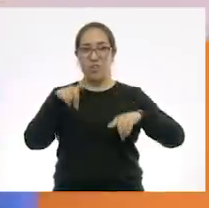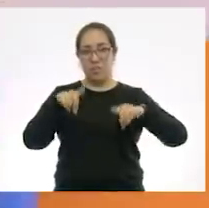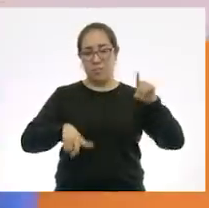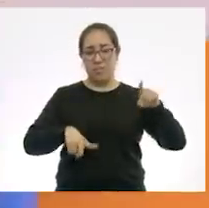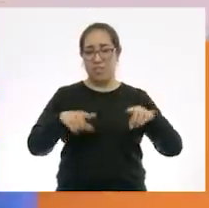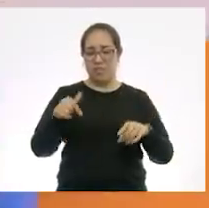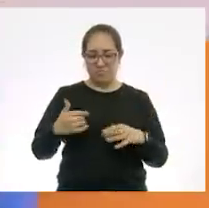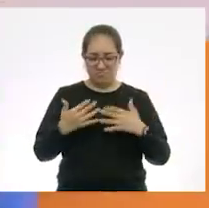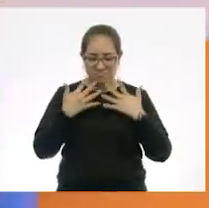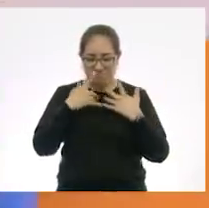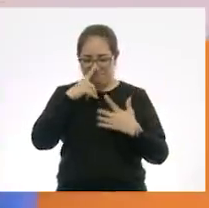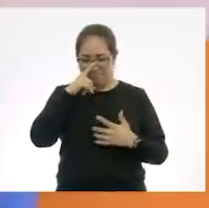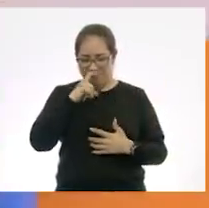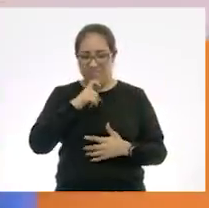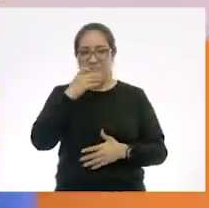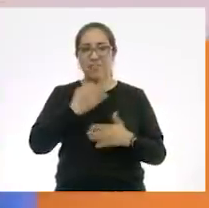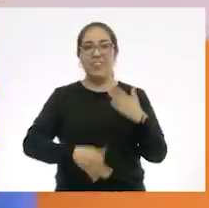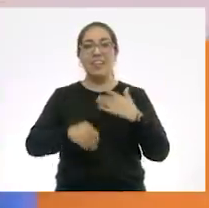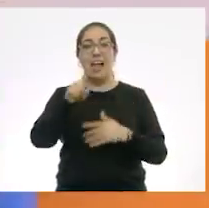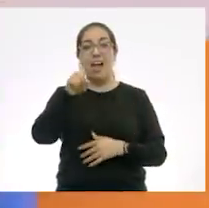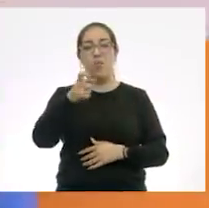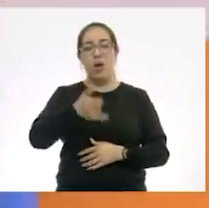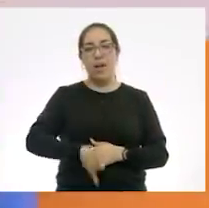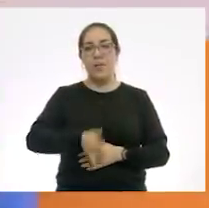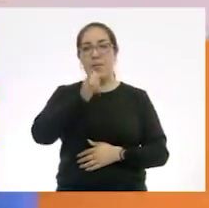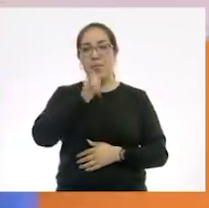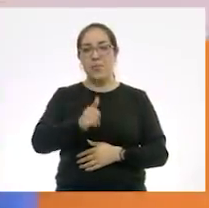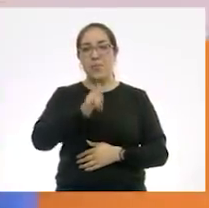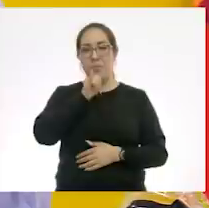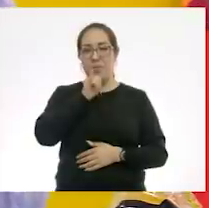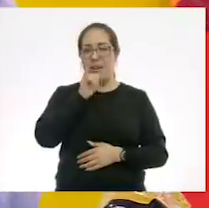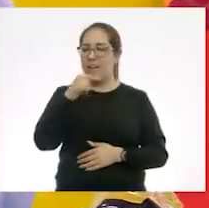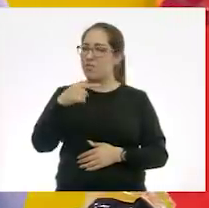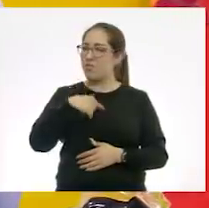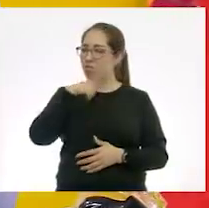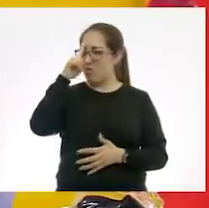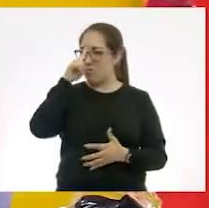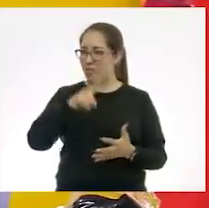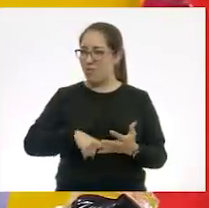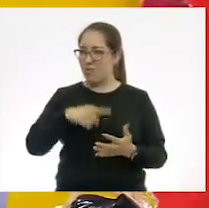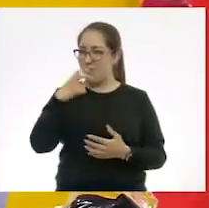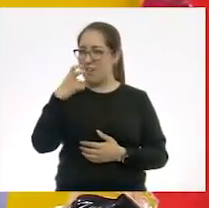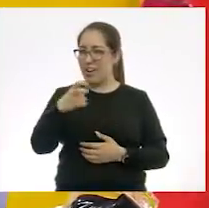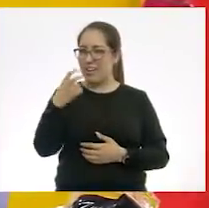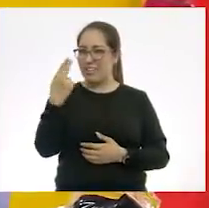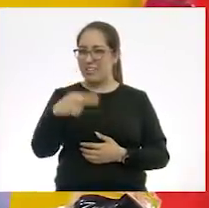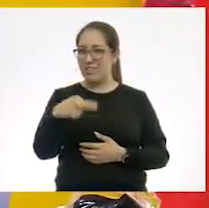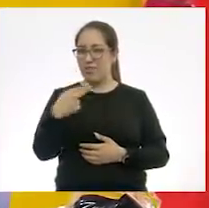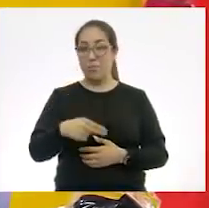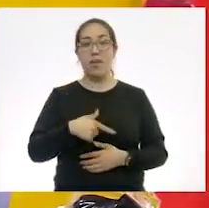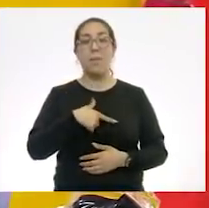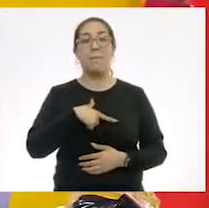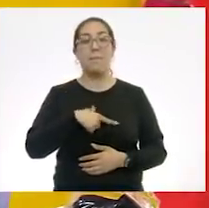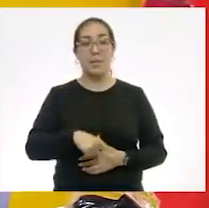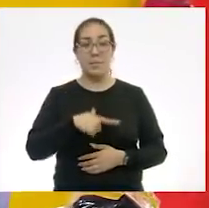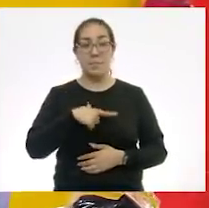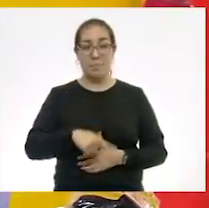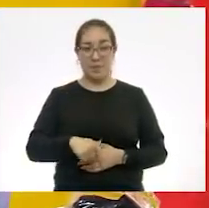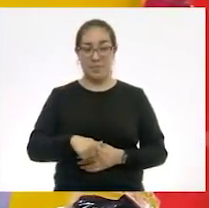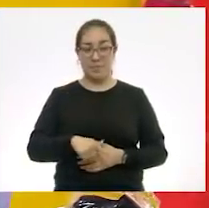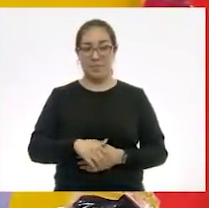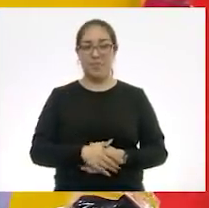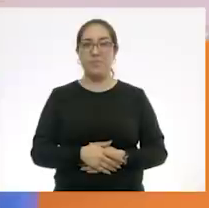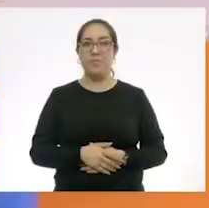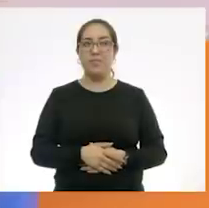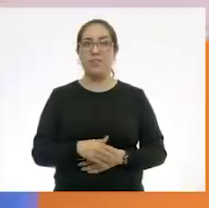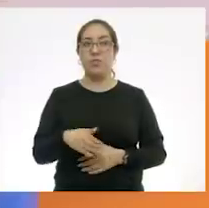agua. Ah, esa es una gran pista. Yo creo que se trata de la orina. Porque